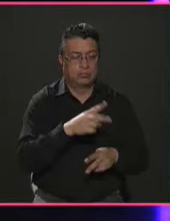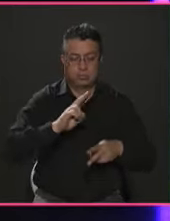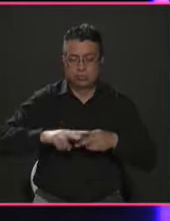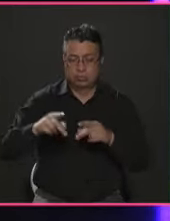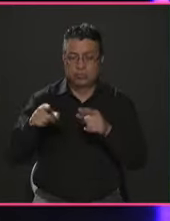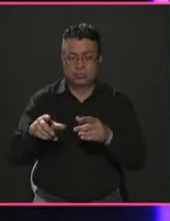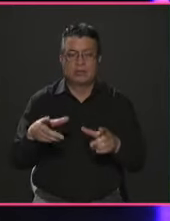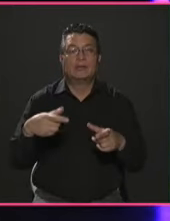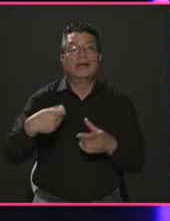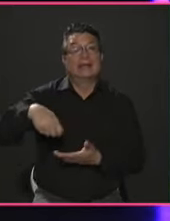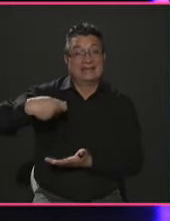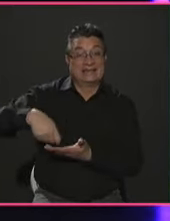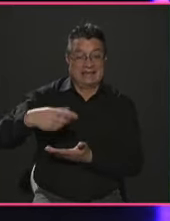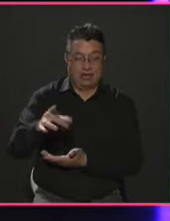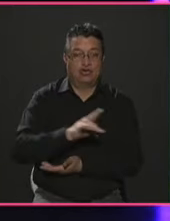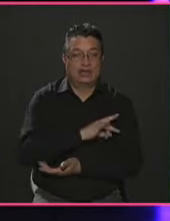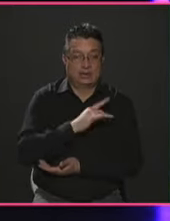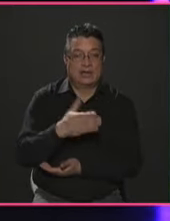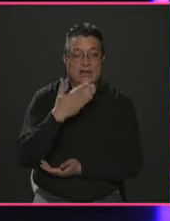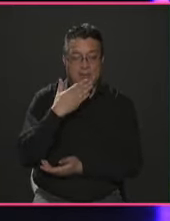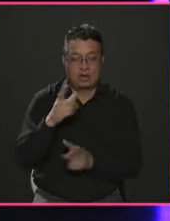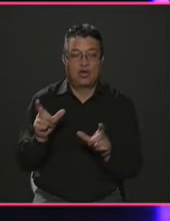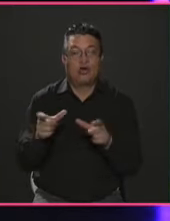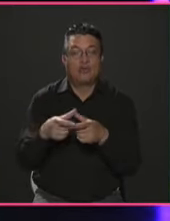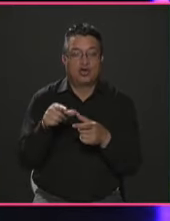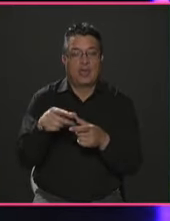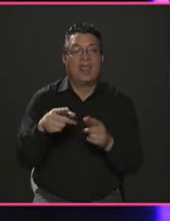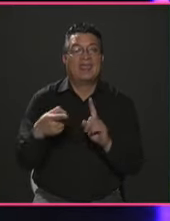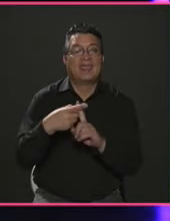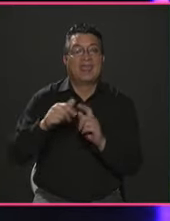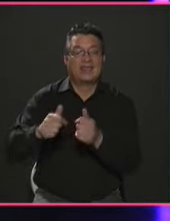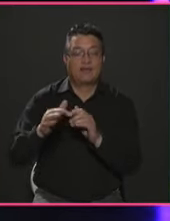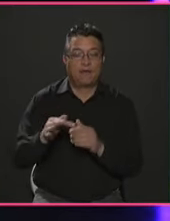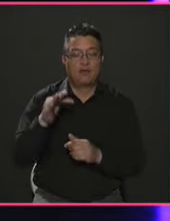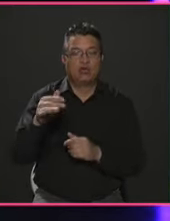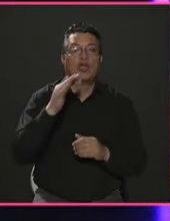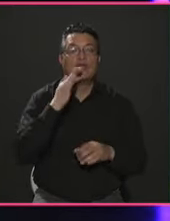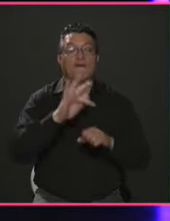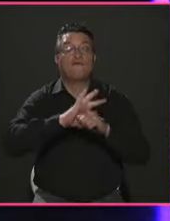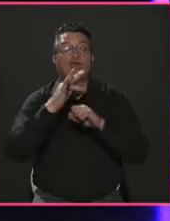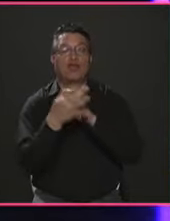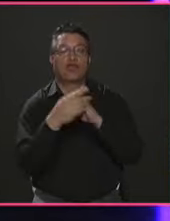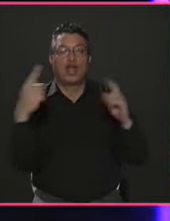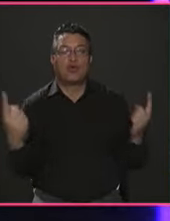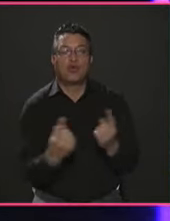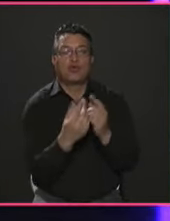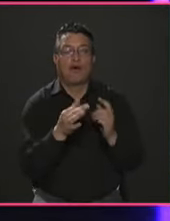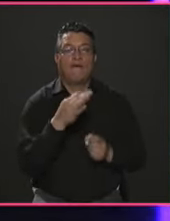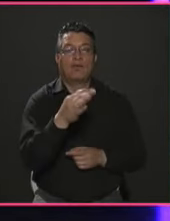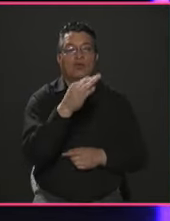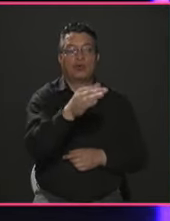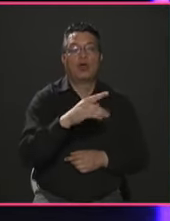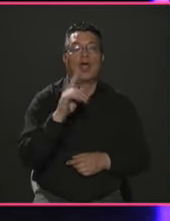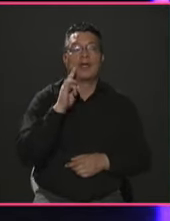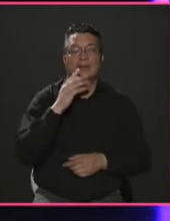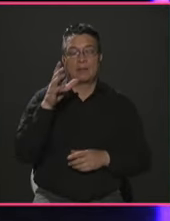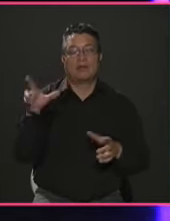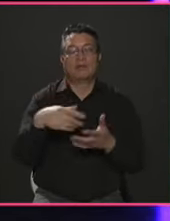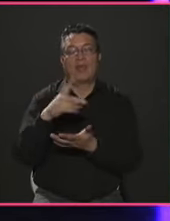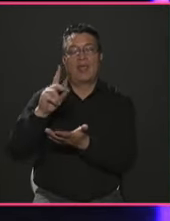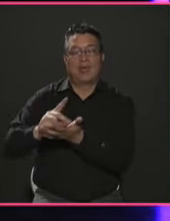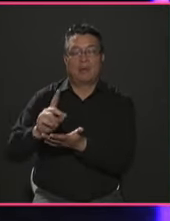República a través de su comisión desafíos del futuro y a la fundación encuentros del futuro y a la cámara de diputadas y